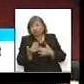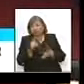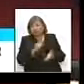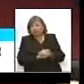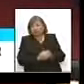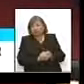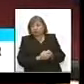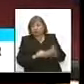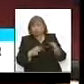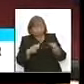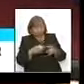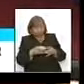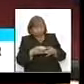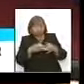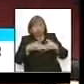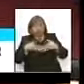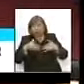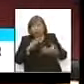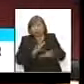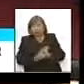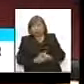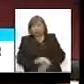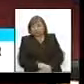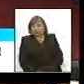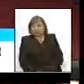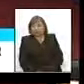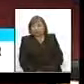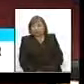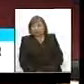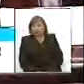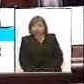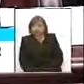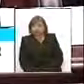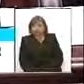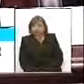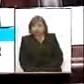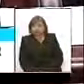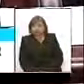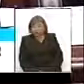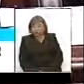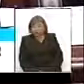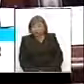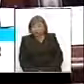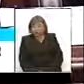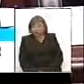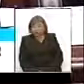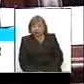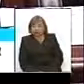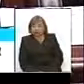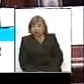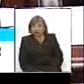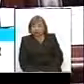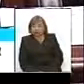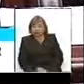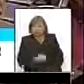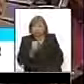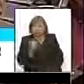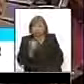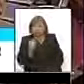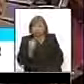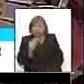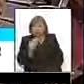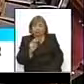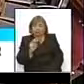el Congreso pueda rechazar. Gracias, congresista Dahmer. Congresista Esther Saavedra.